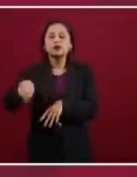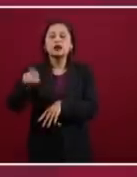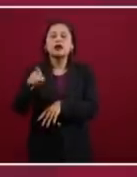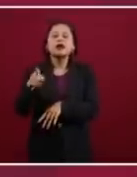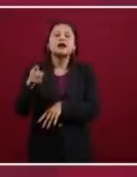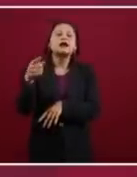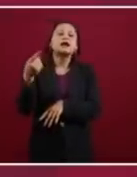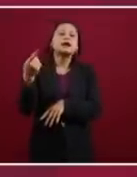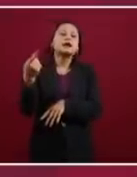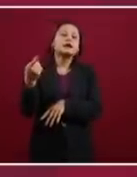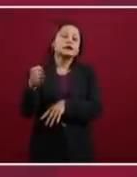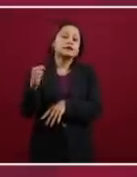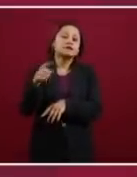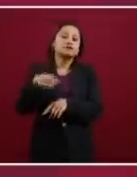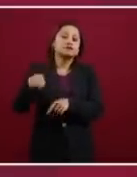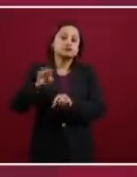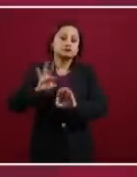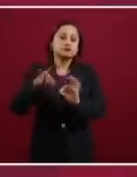esto